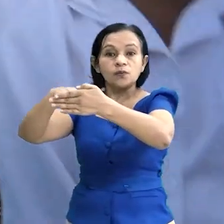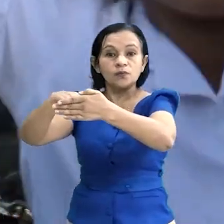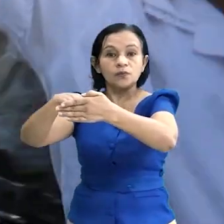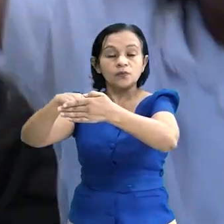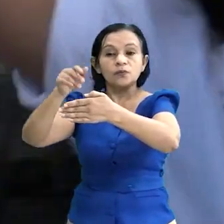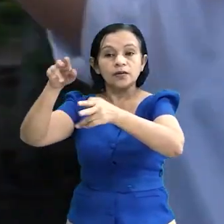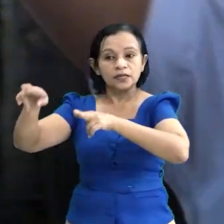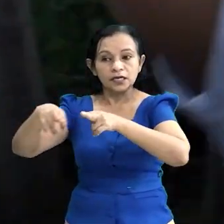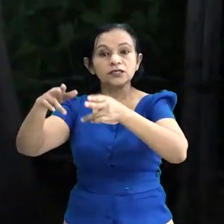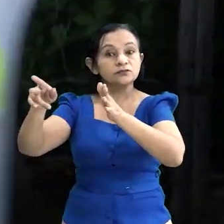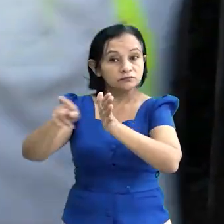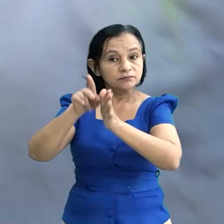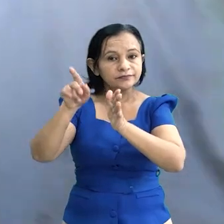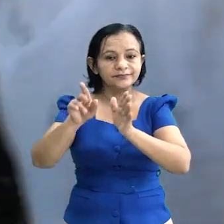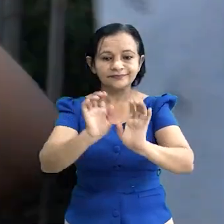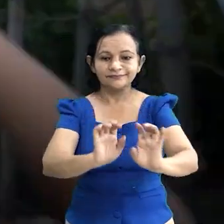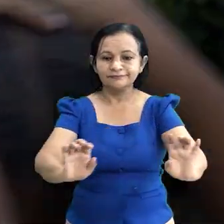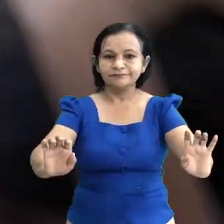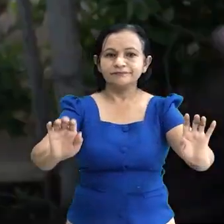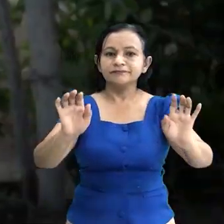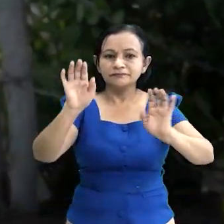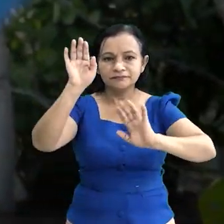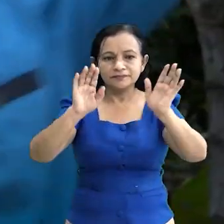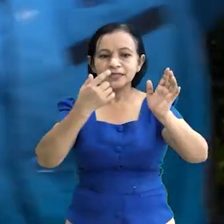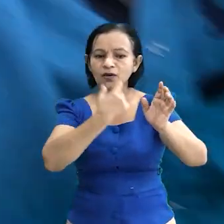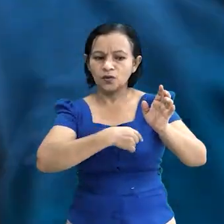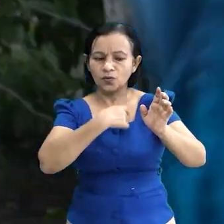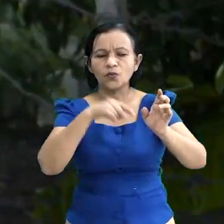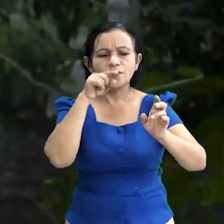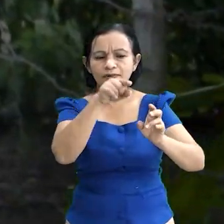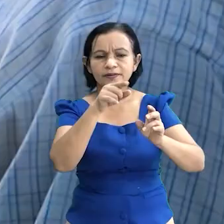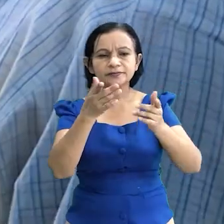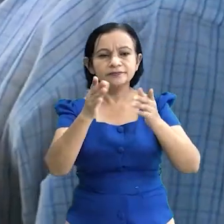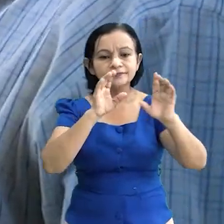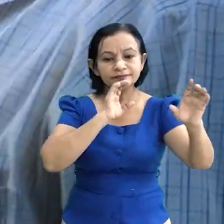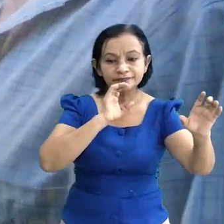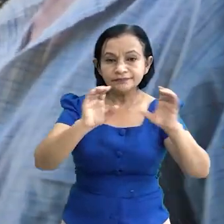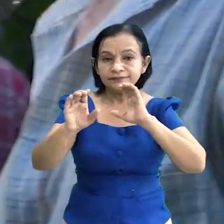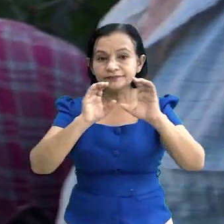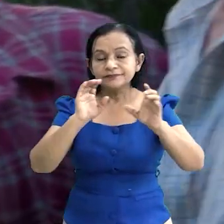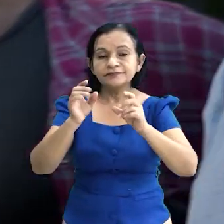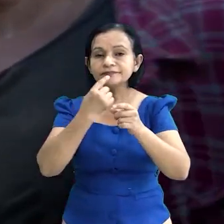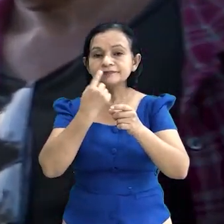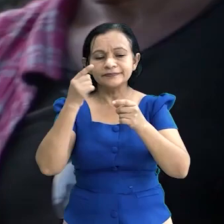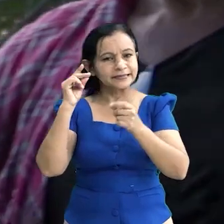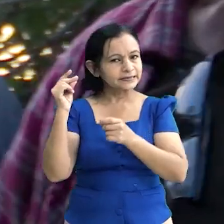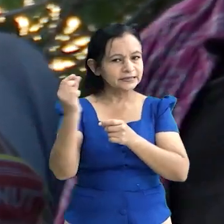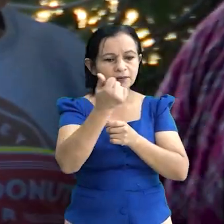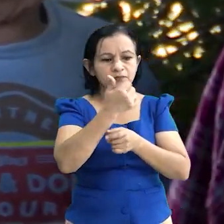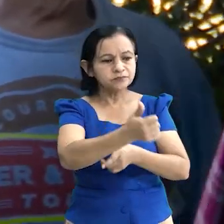saben, porque ellos participaron en un simulacro en su misma escuela. La comunicación nosotros la tenemos a lo